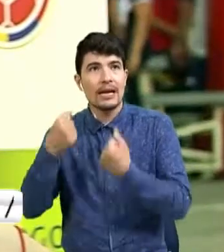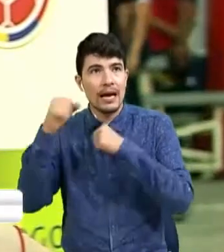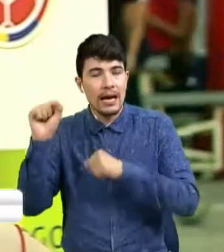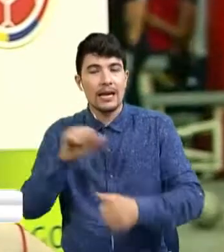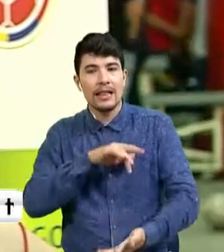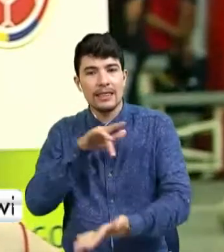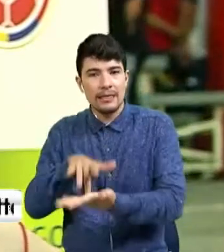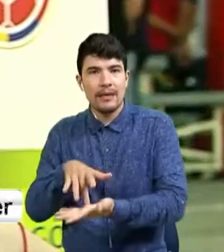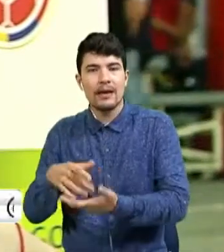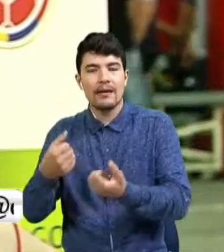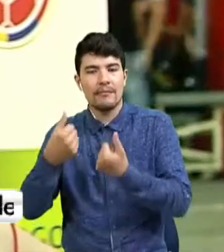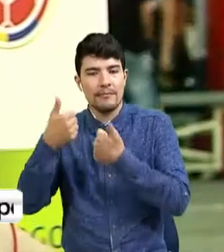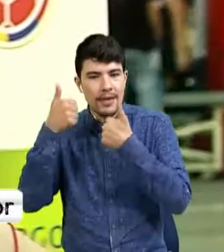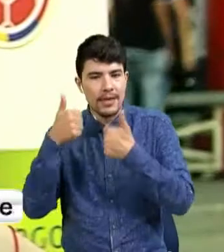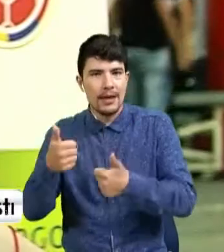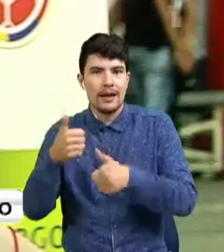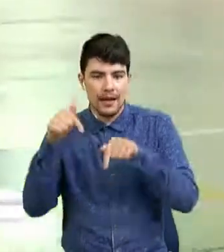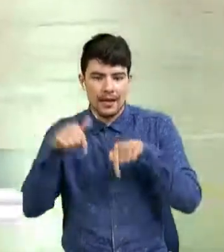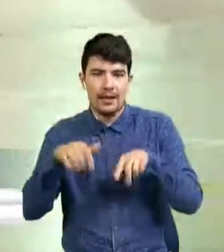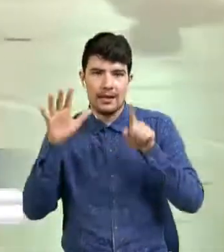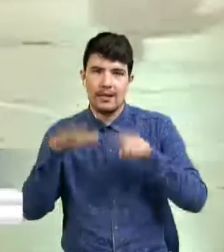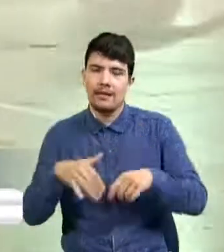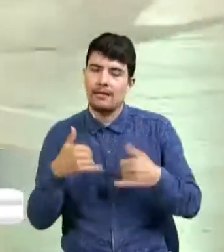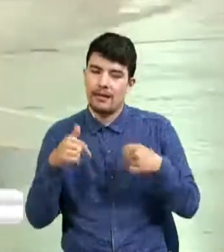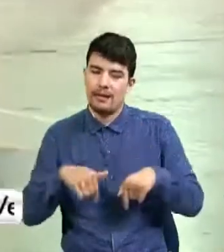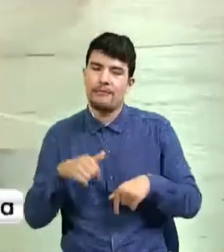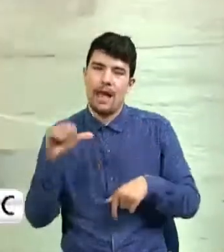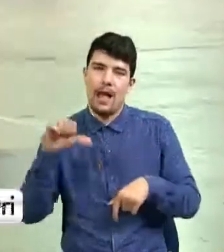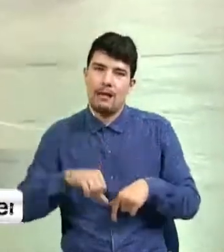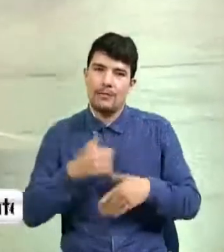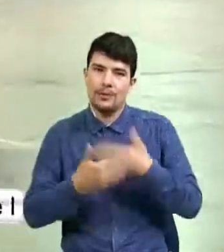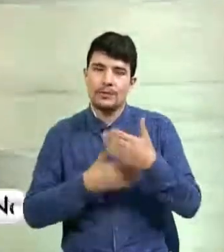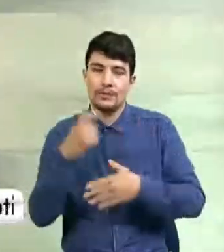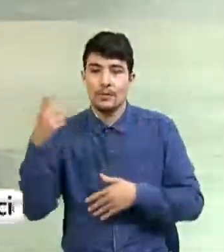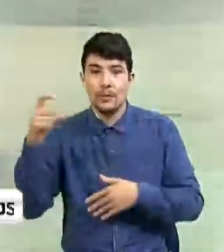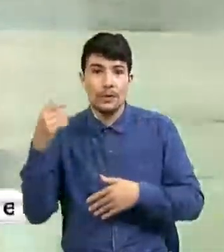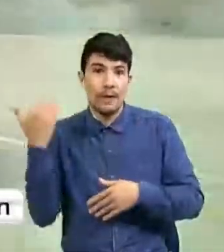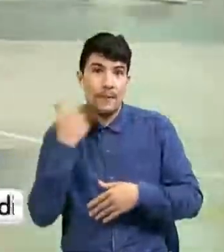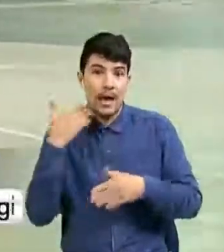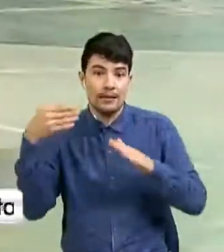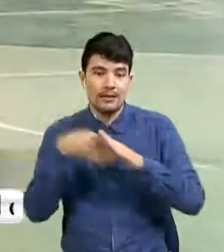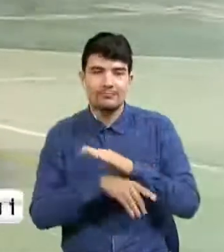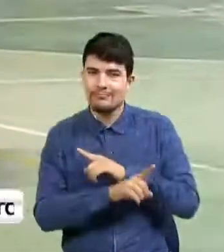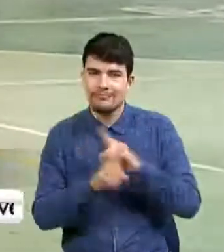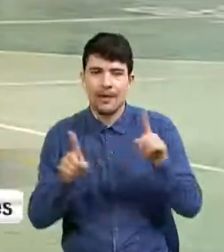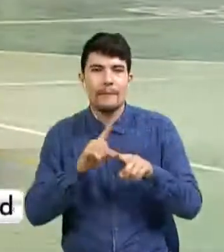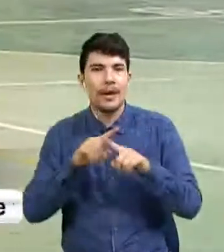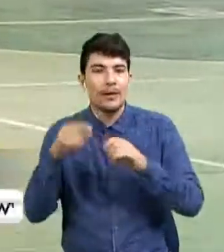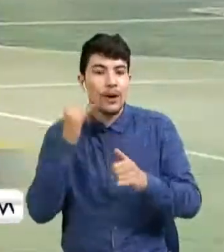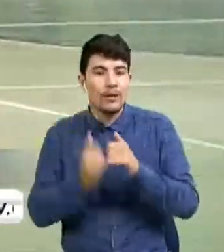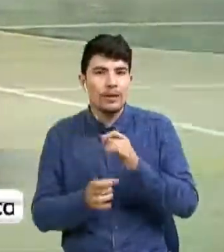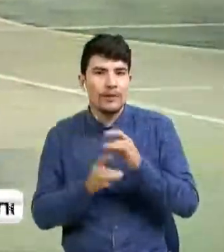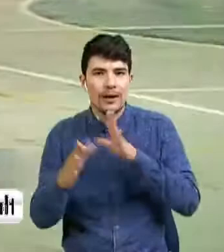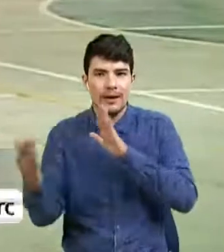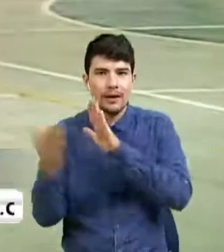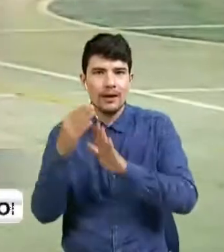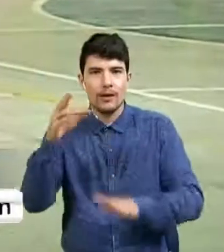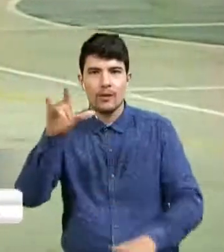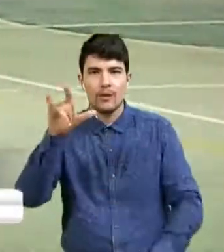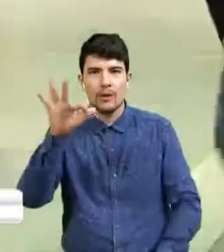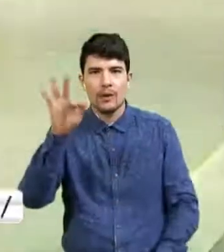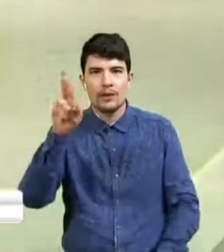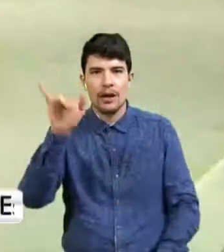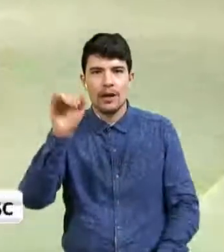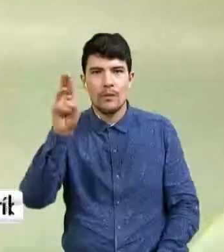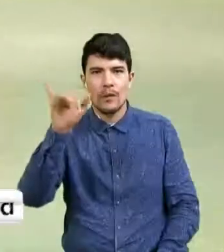bien esta temporada que ha sido muy mala cúcuta niza se salvó del descenso y en la última fecha visitarán a ultra willka en neiva